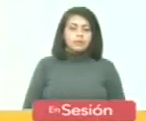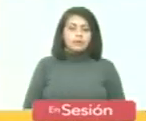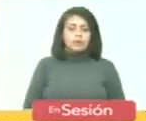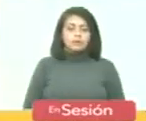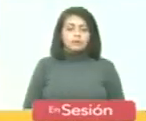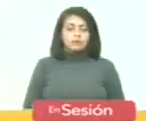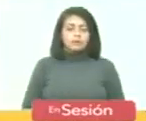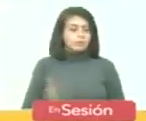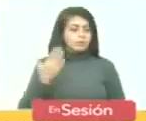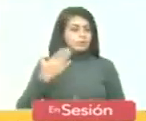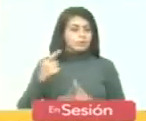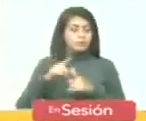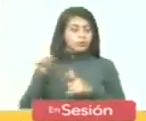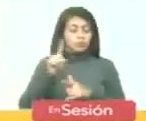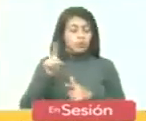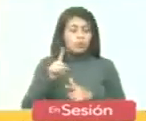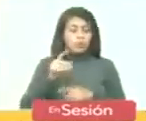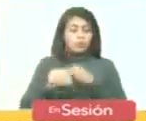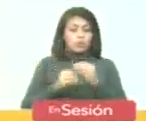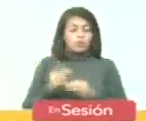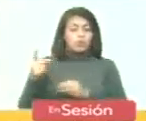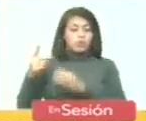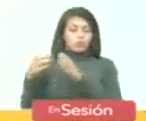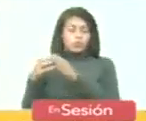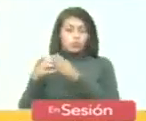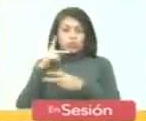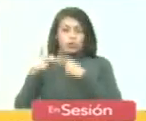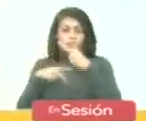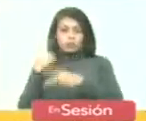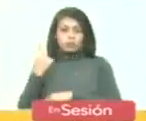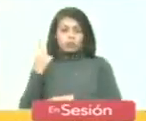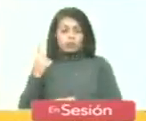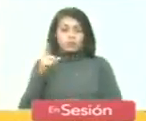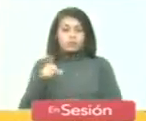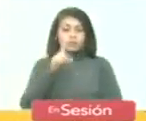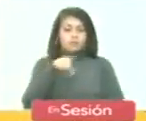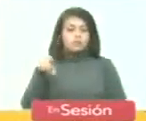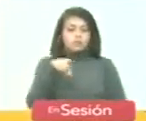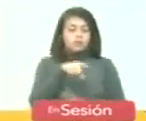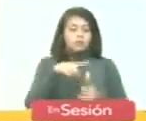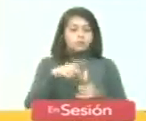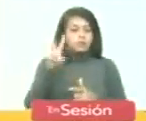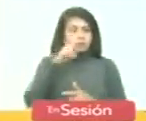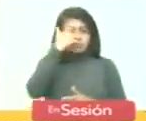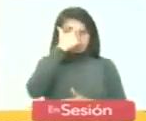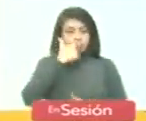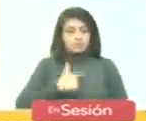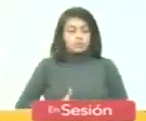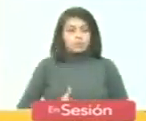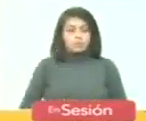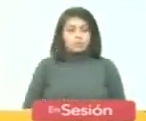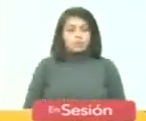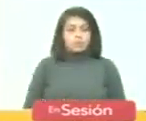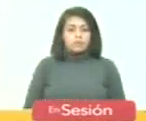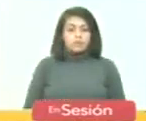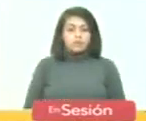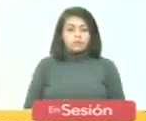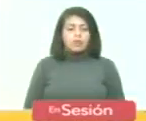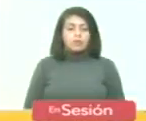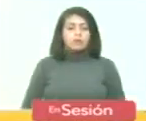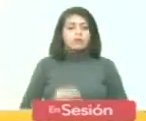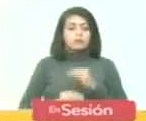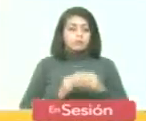no desde la posición de un sector político, sino como un venezolano que está